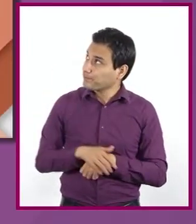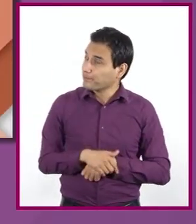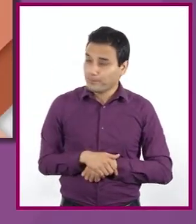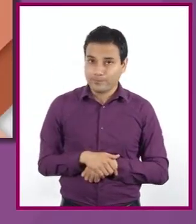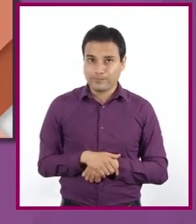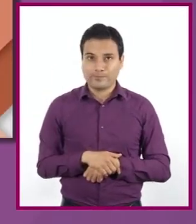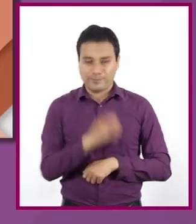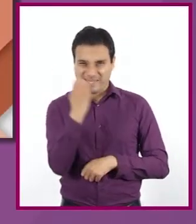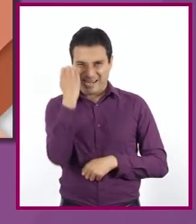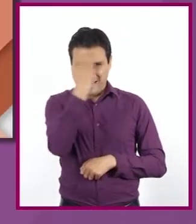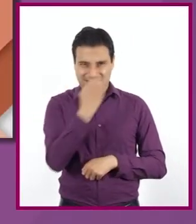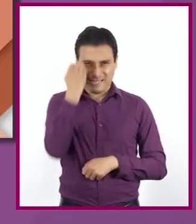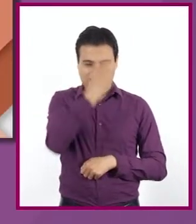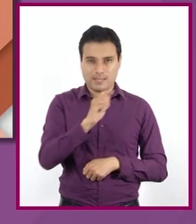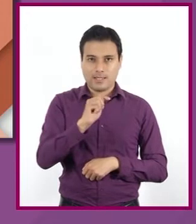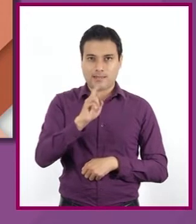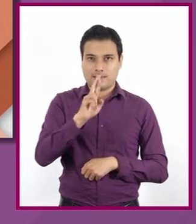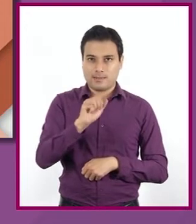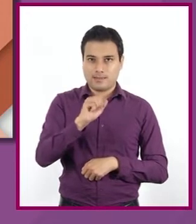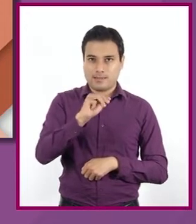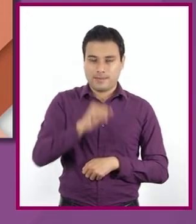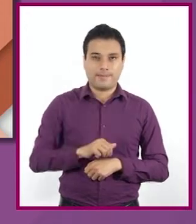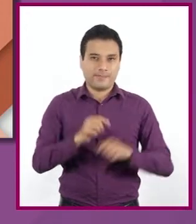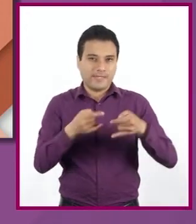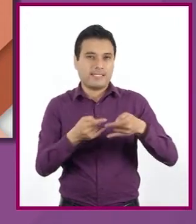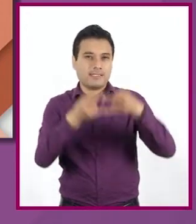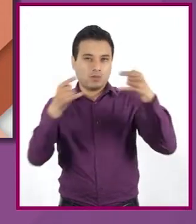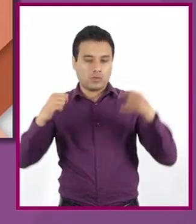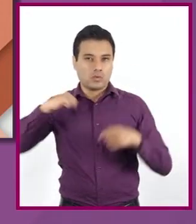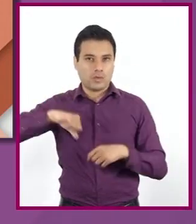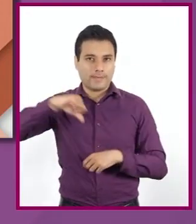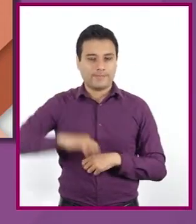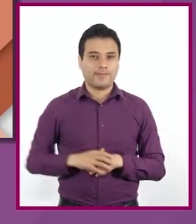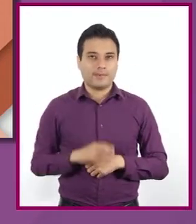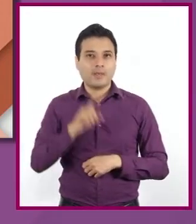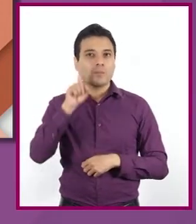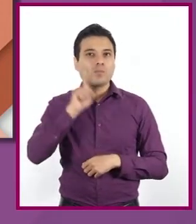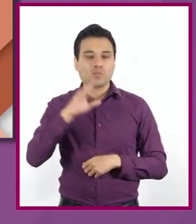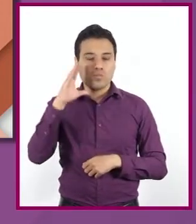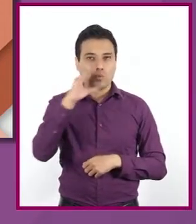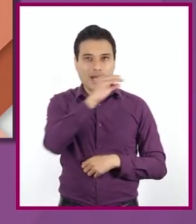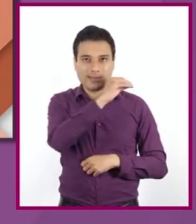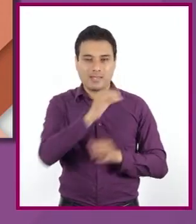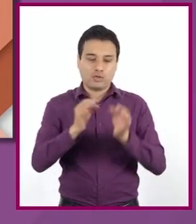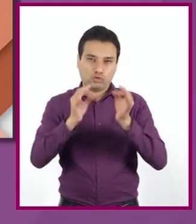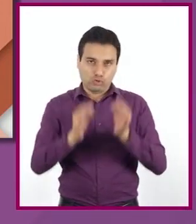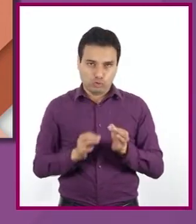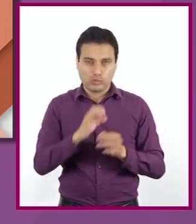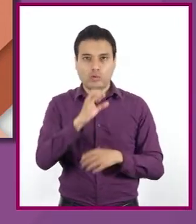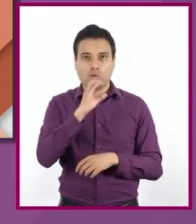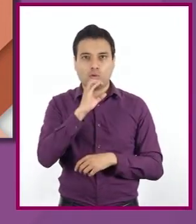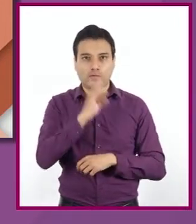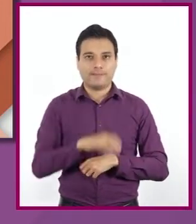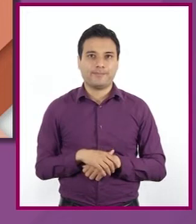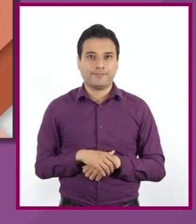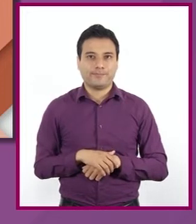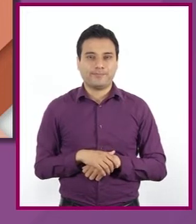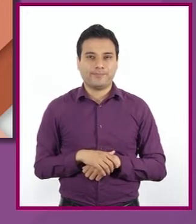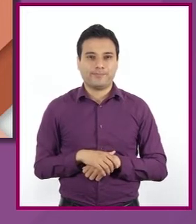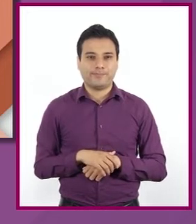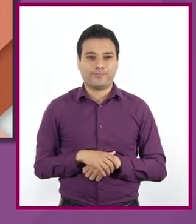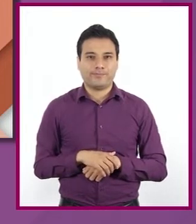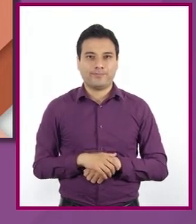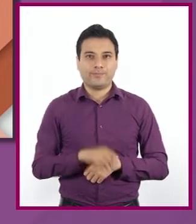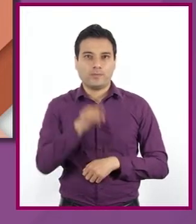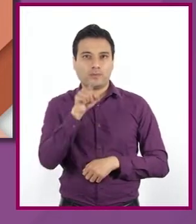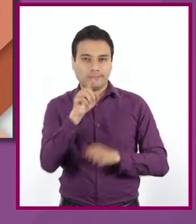de la trama. Leyenda: La mulata de Córdoba. En la fila de leyenda colocarán el